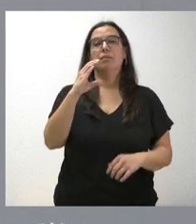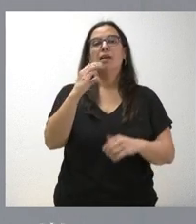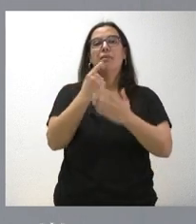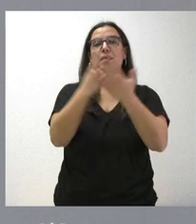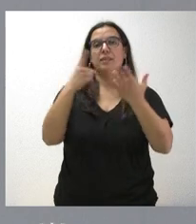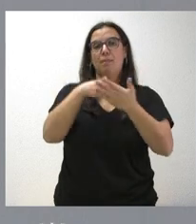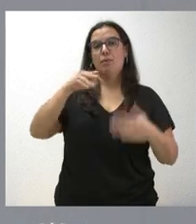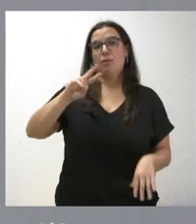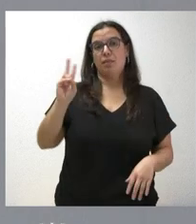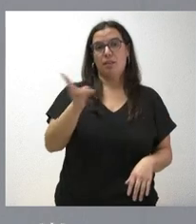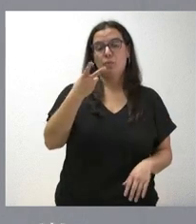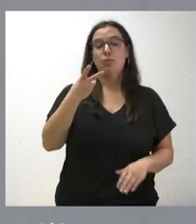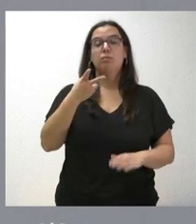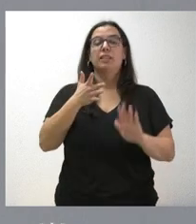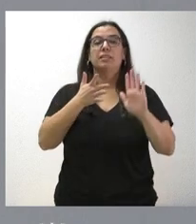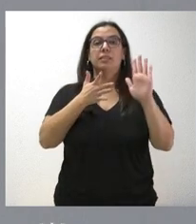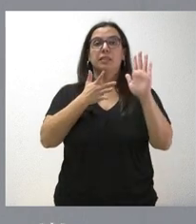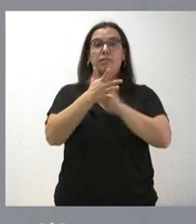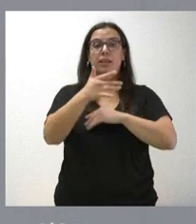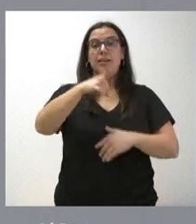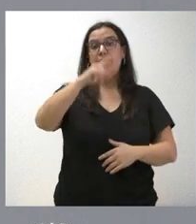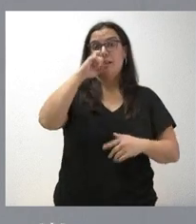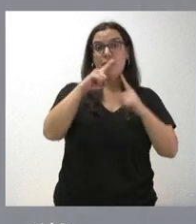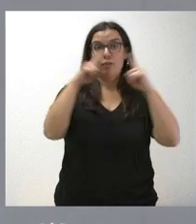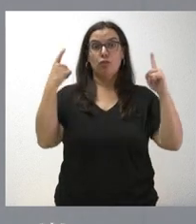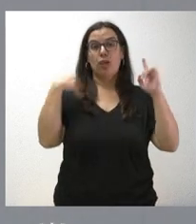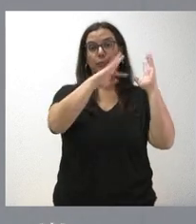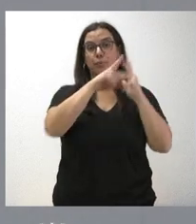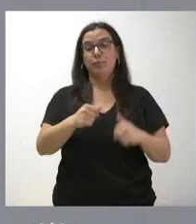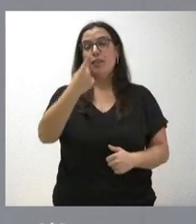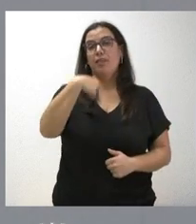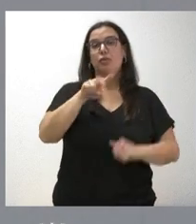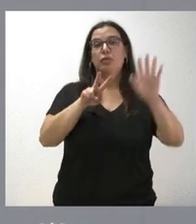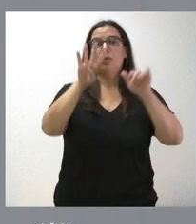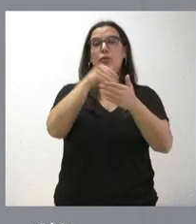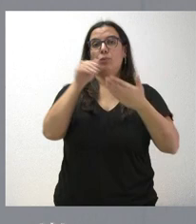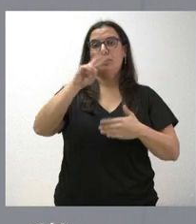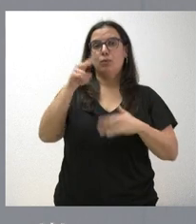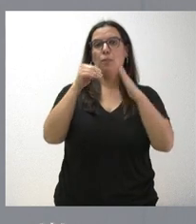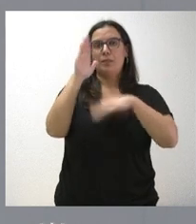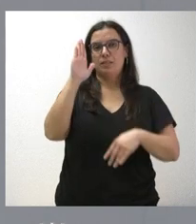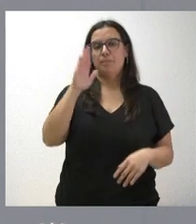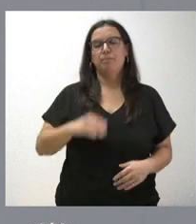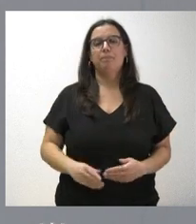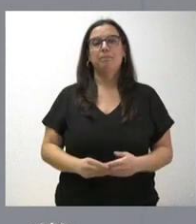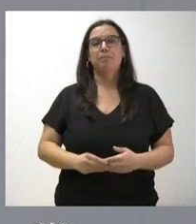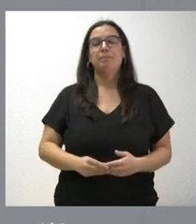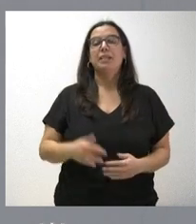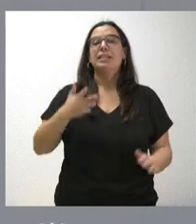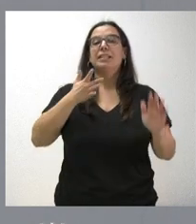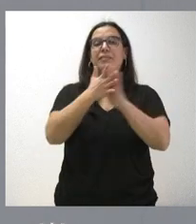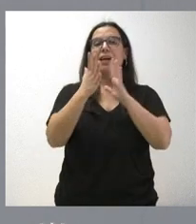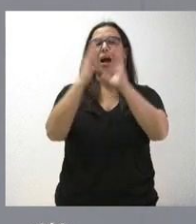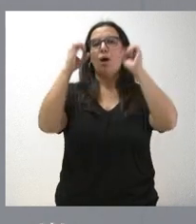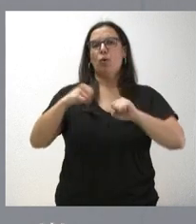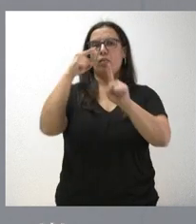millon que nos permitirá superar en este ejercicio los 174 millones de euros estamos haciendo referencia al acuerdo marco